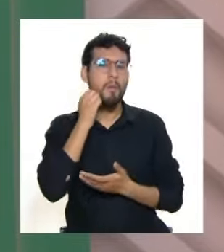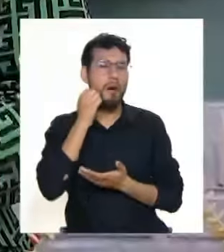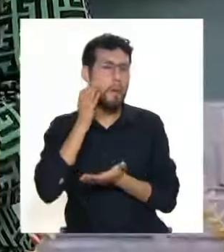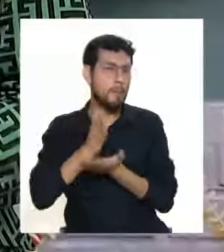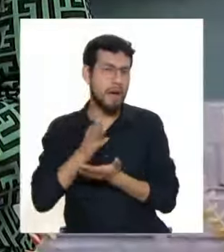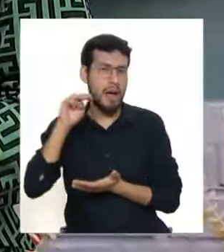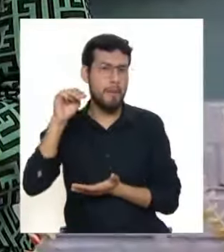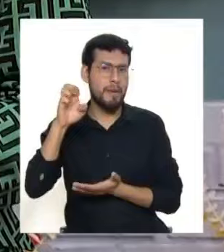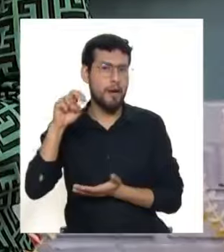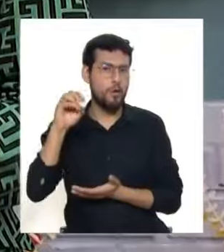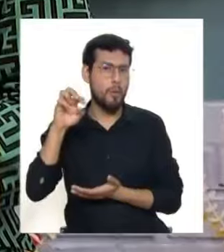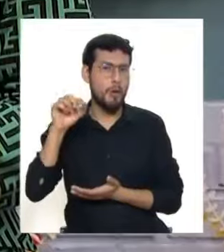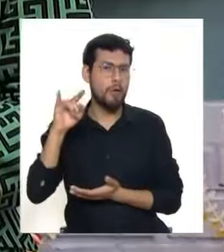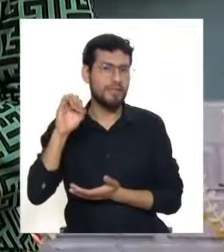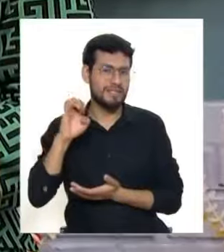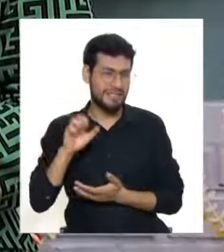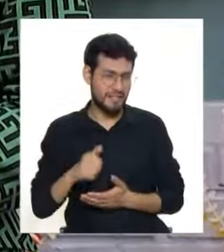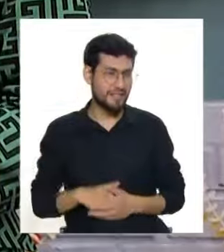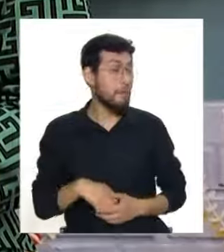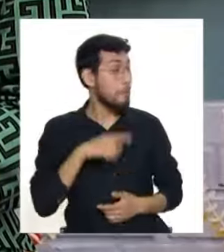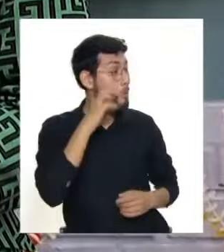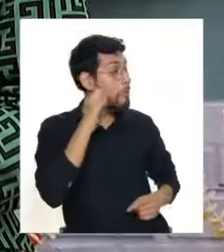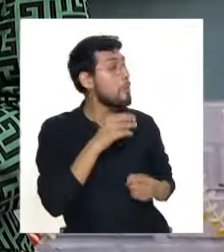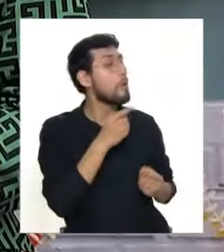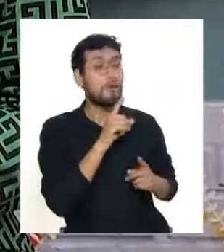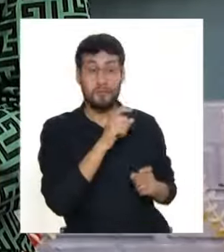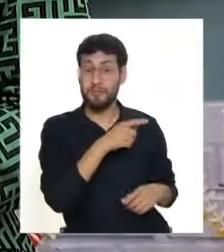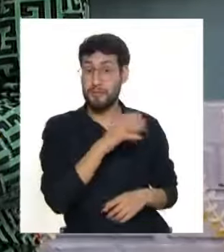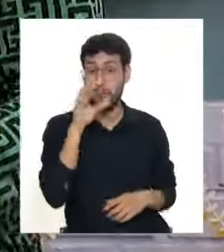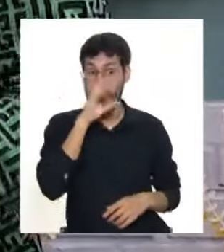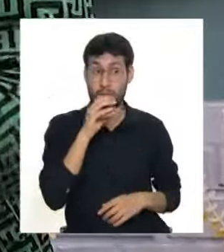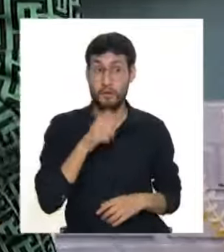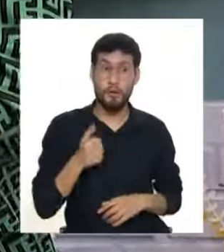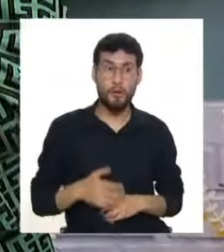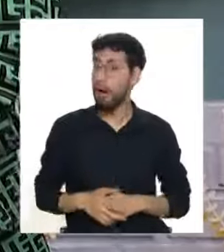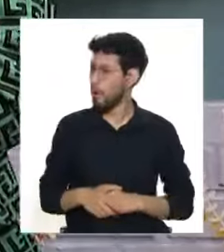le pregunté a Piso por qué preguntará, porque Piso me ha dicho que por ahí está buscando otro...